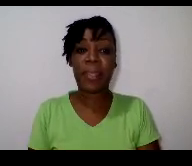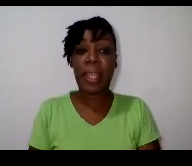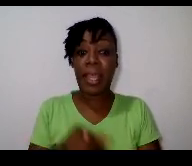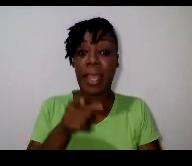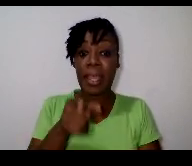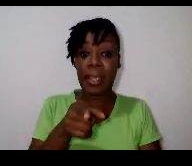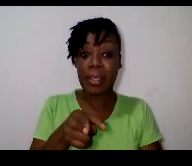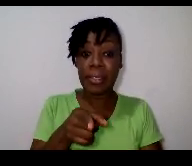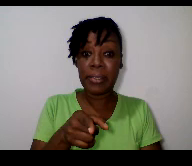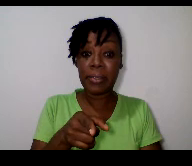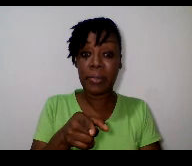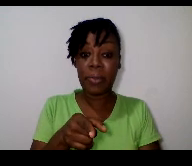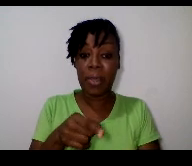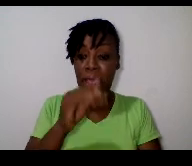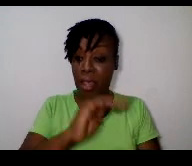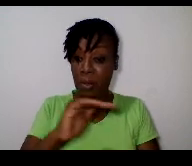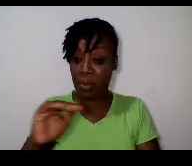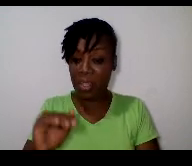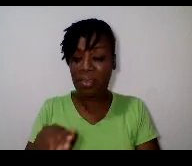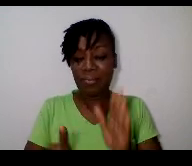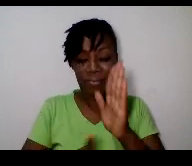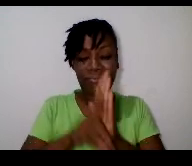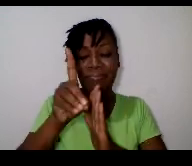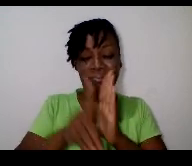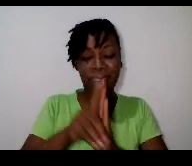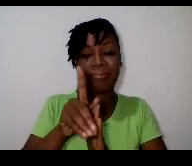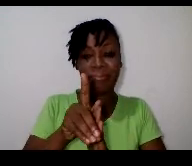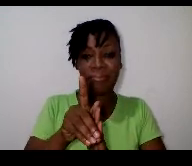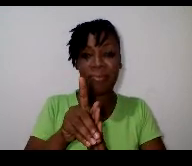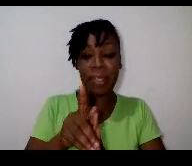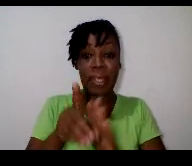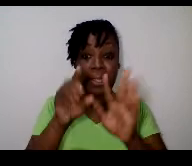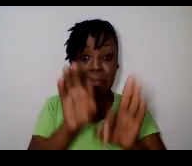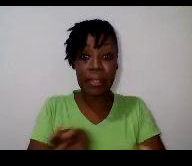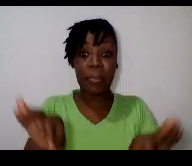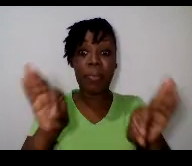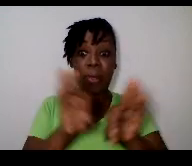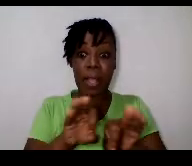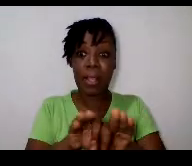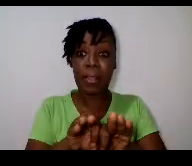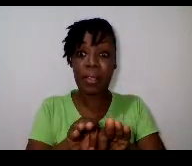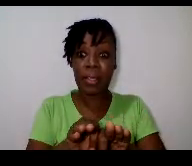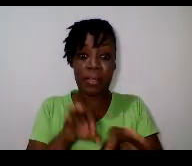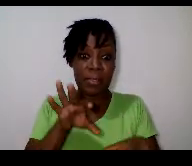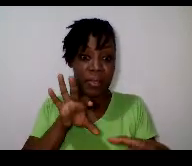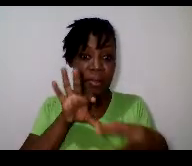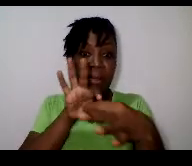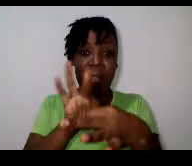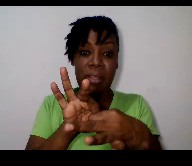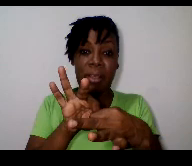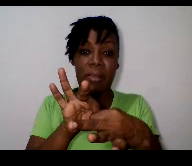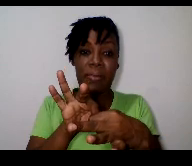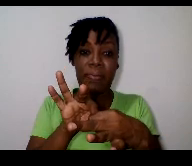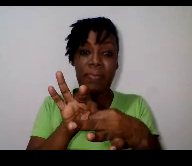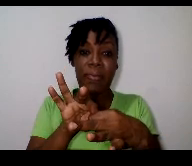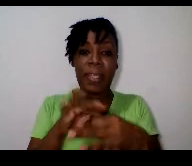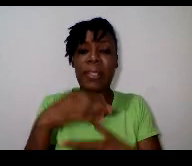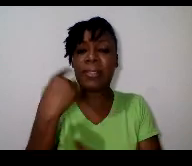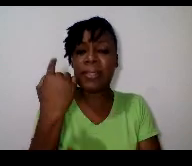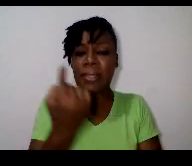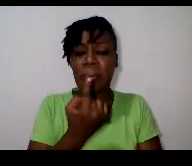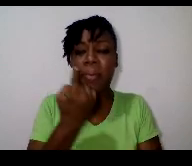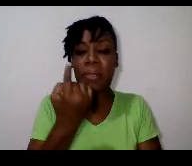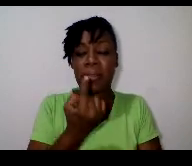niños están en desarrollo. Sin embargo, es importante que estén conectadas y que traten de conectarse lo mayor